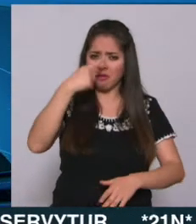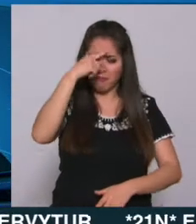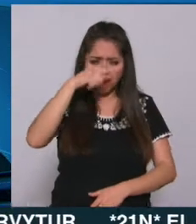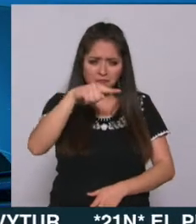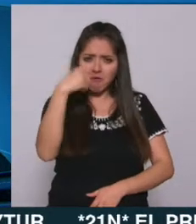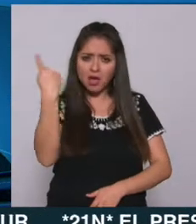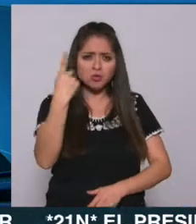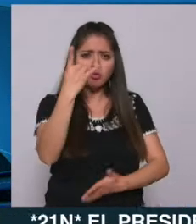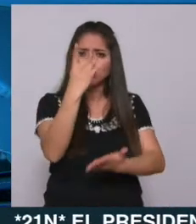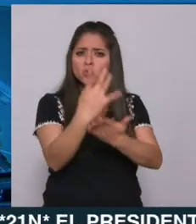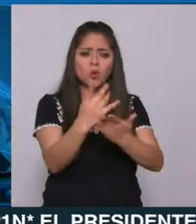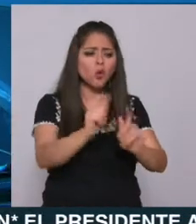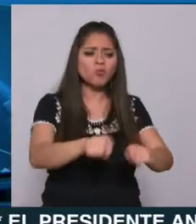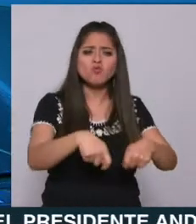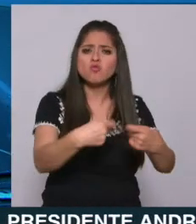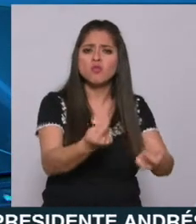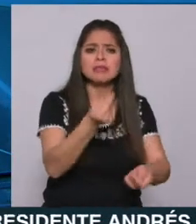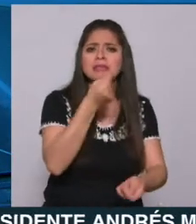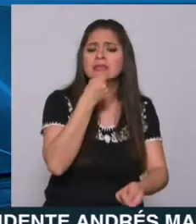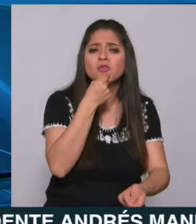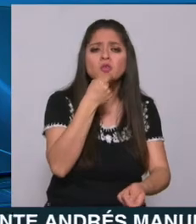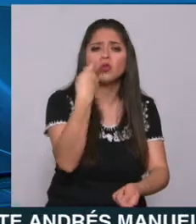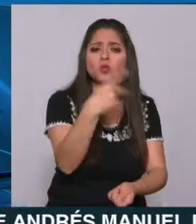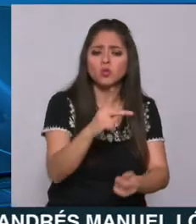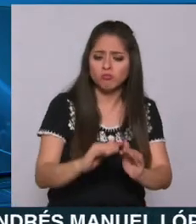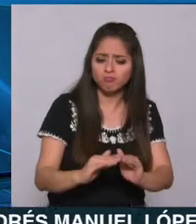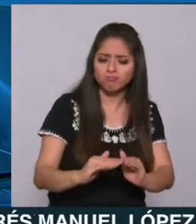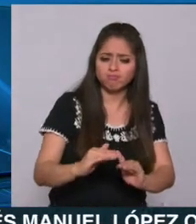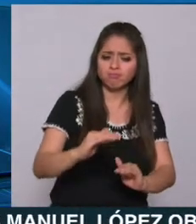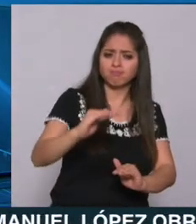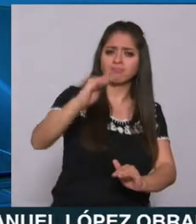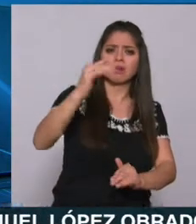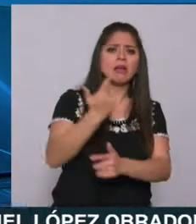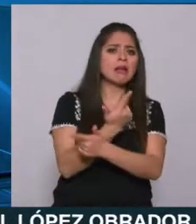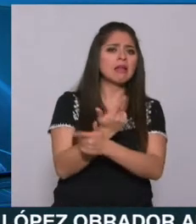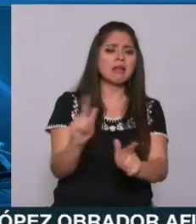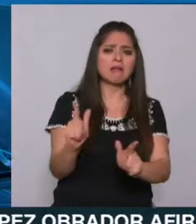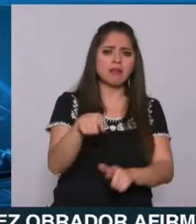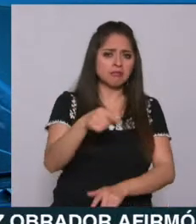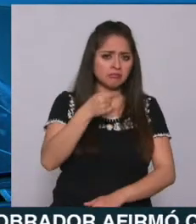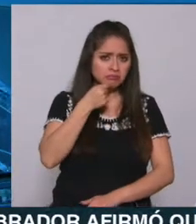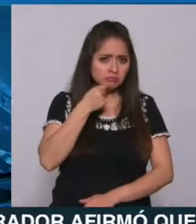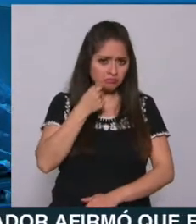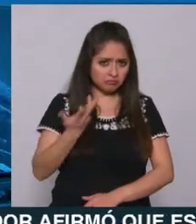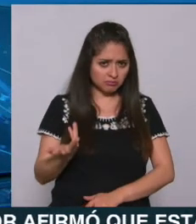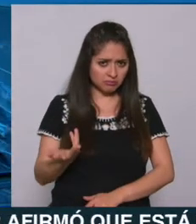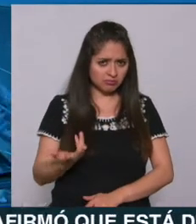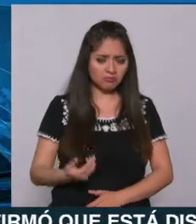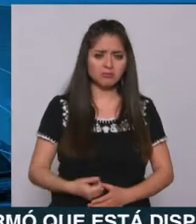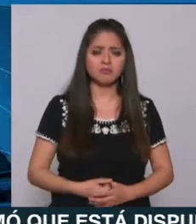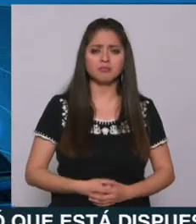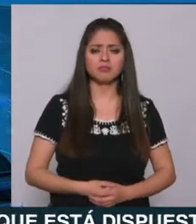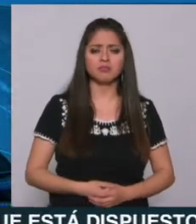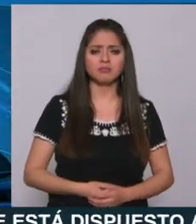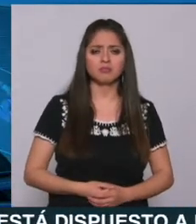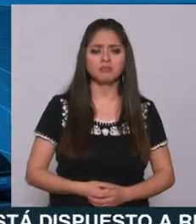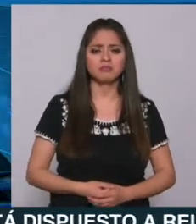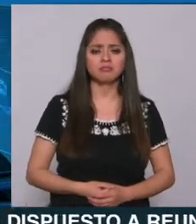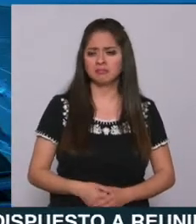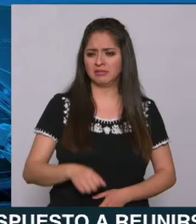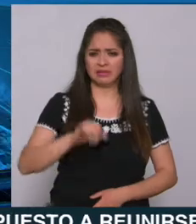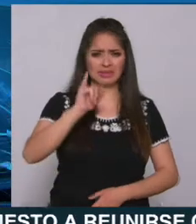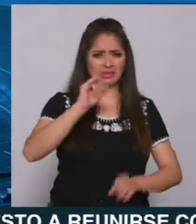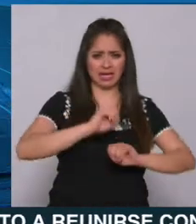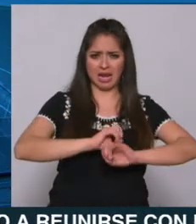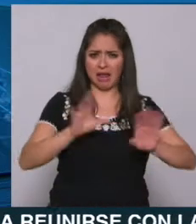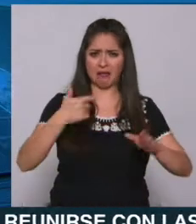podría ser darle a un menor el pleno desarrollo de su infancia. Sí, por supuesto. Nosotros nos acercamos a los